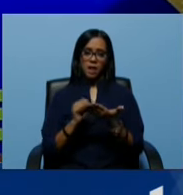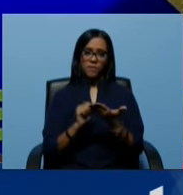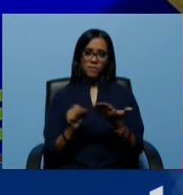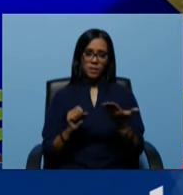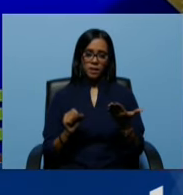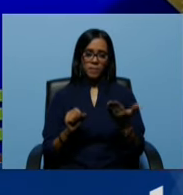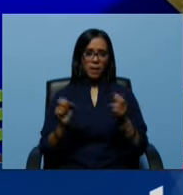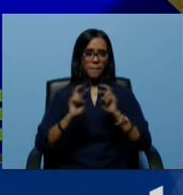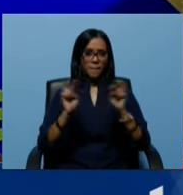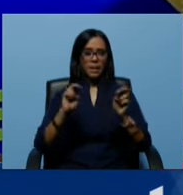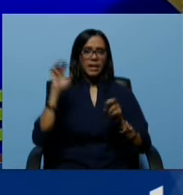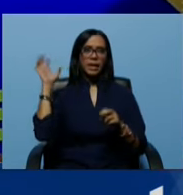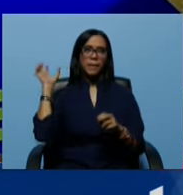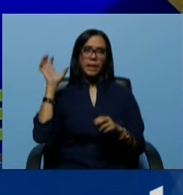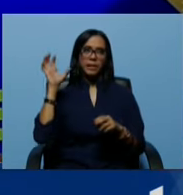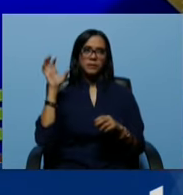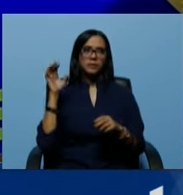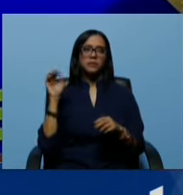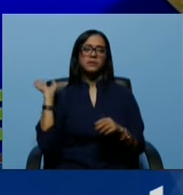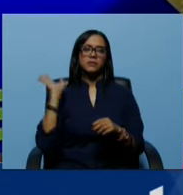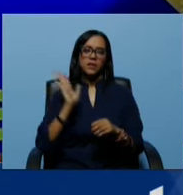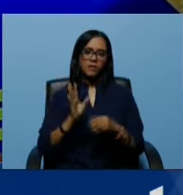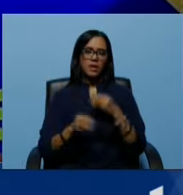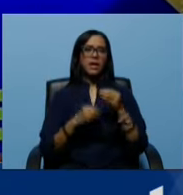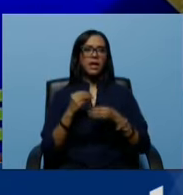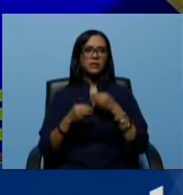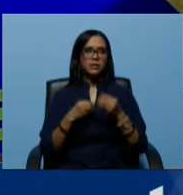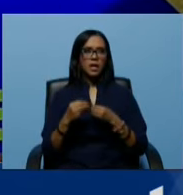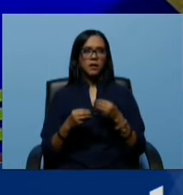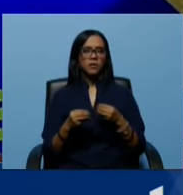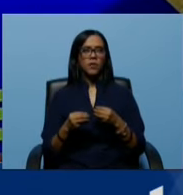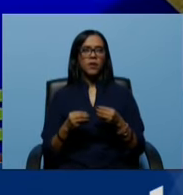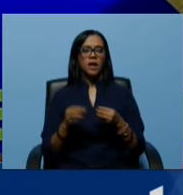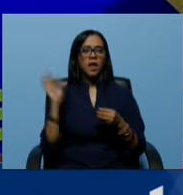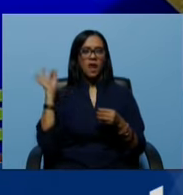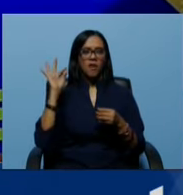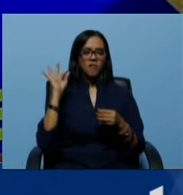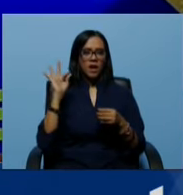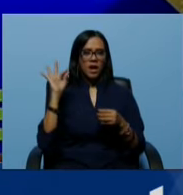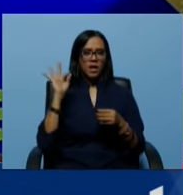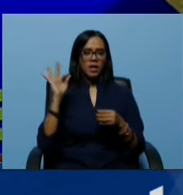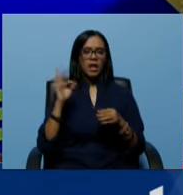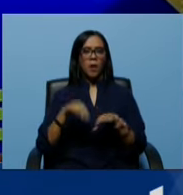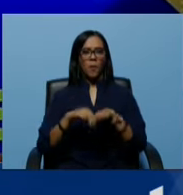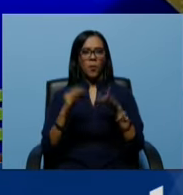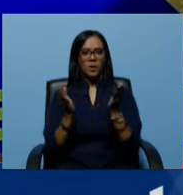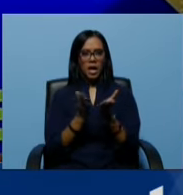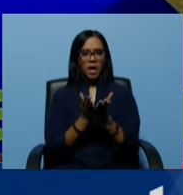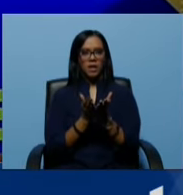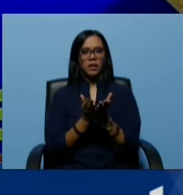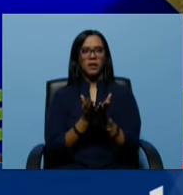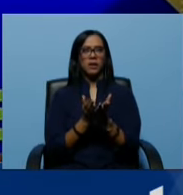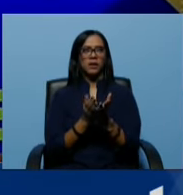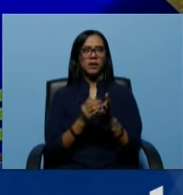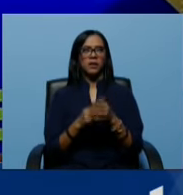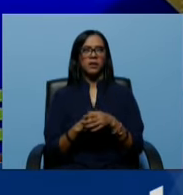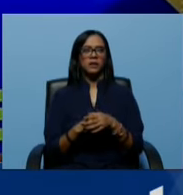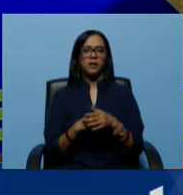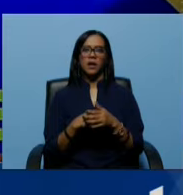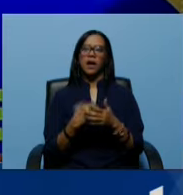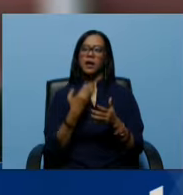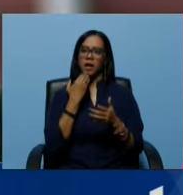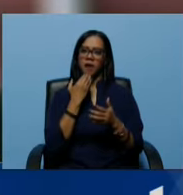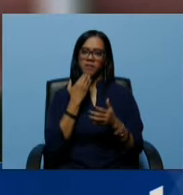País se viene haciendo en las ferias de exposición mundiales. En la reciente feria